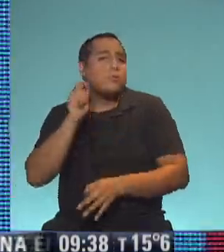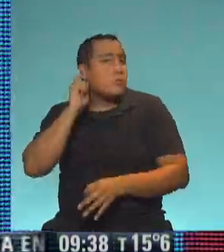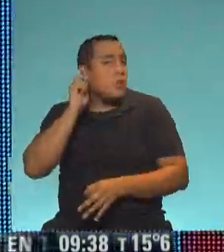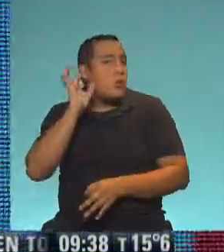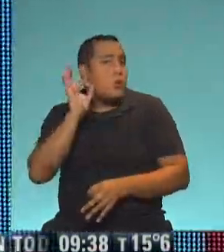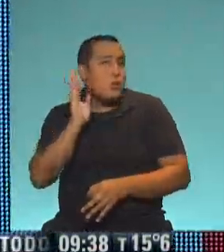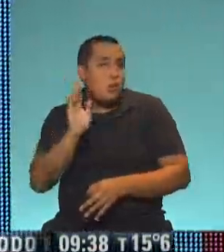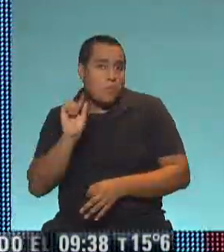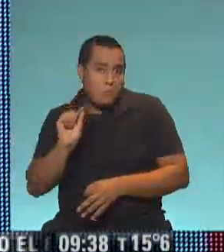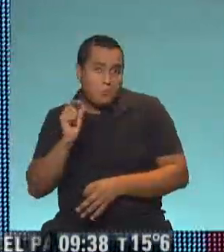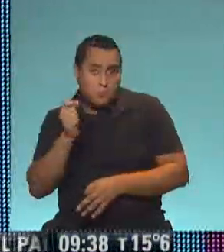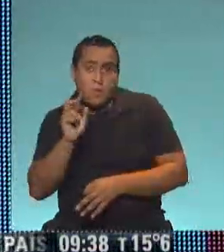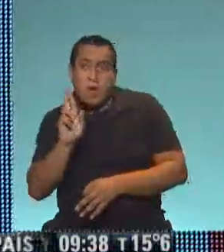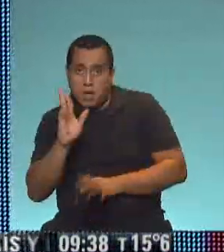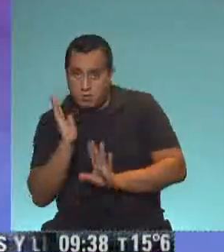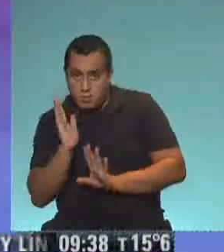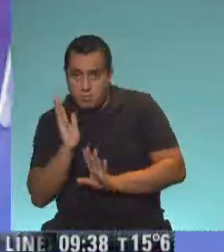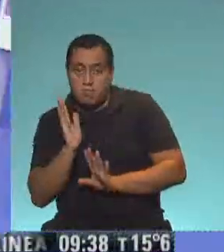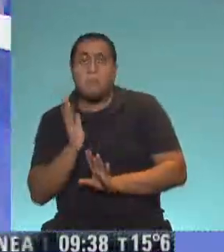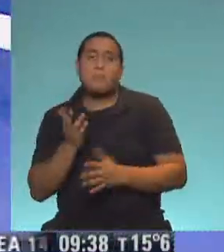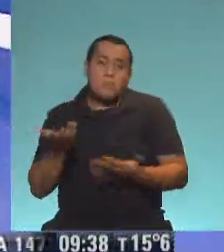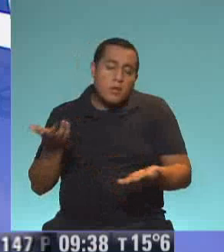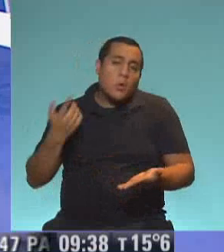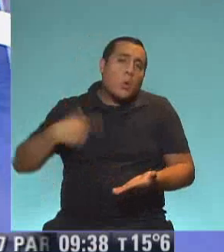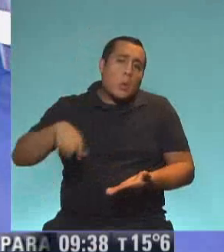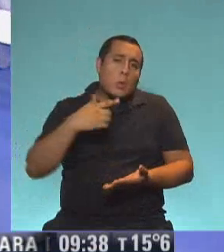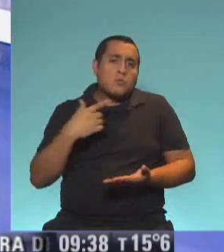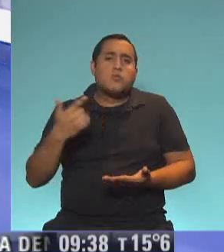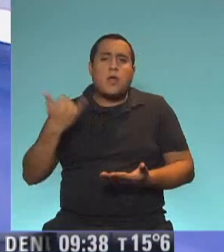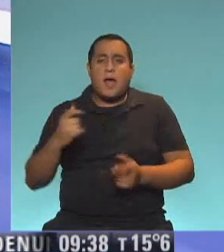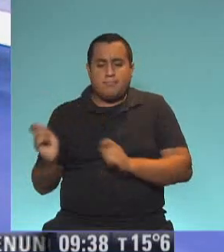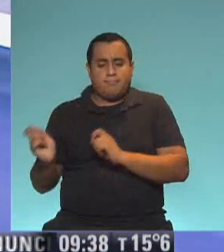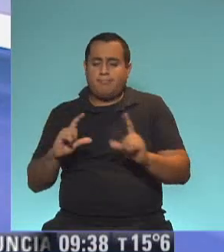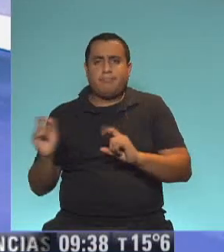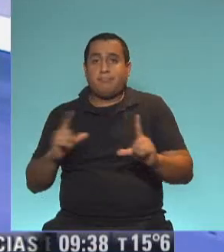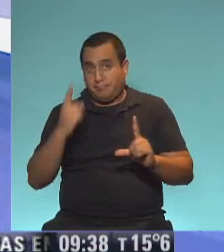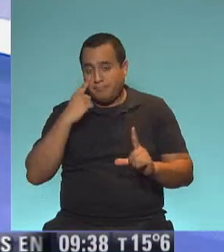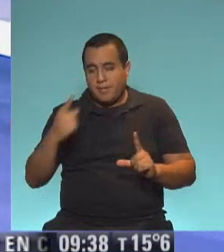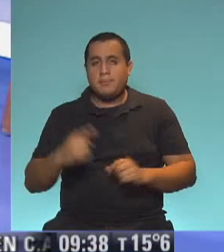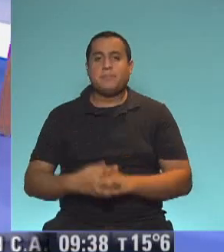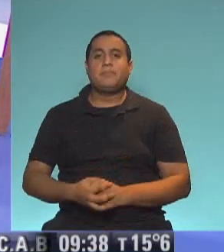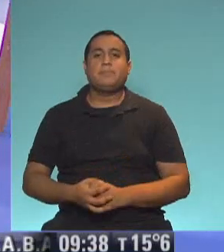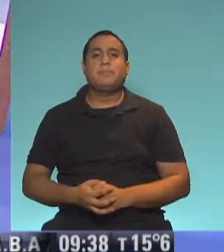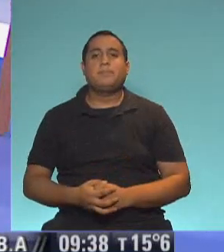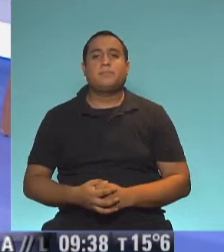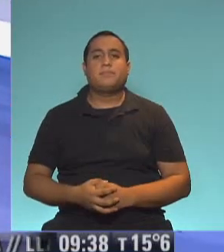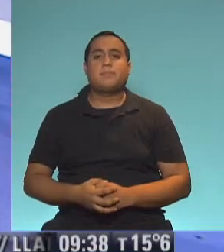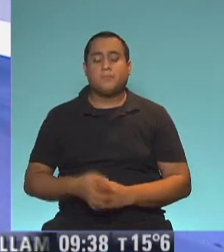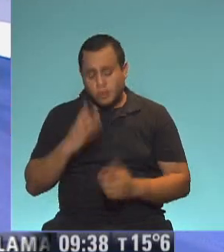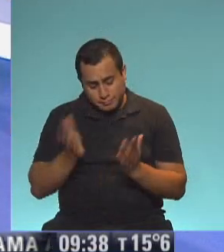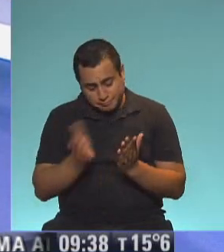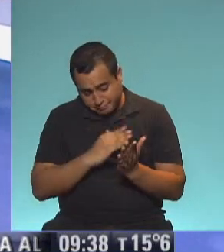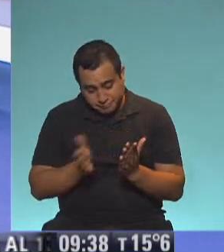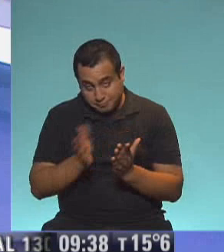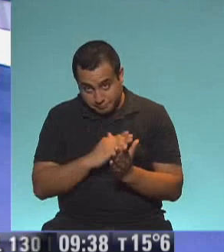www.seguimoseducando.gov. Punto ar, está acá muy abajo, bien, y nosotros por ahí las tenemos para observar acá. Mirá, ahí está, yo lo estaba buscando en el cuadernillo.